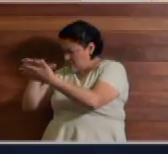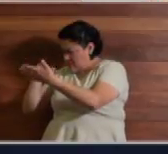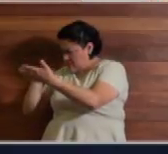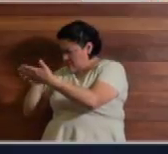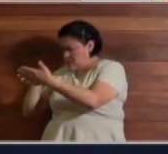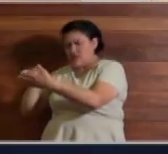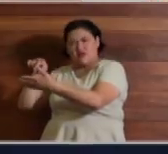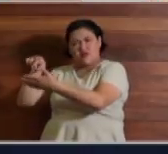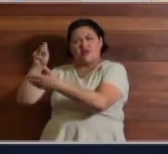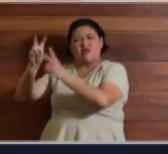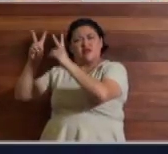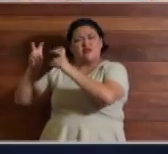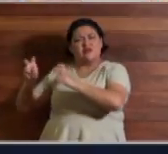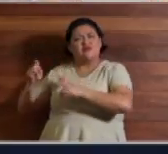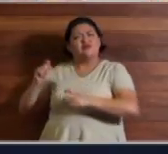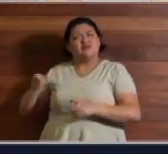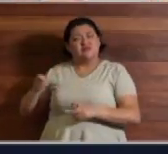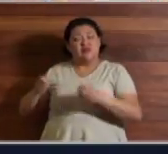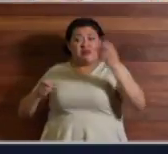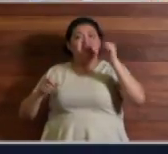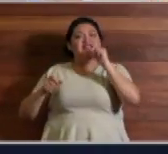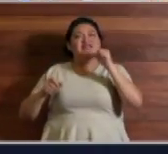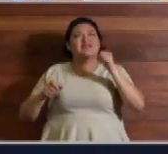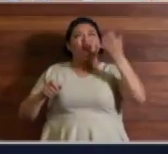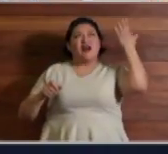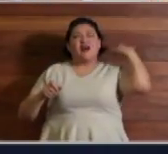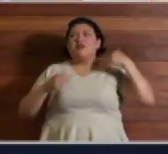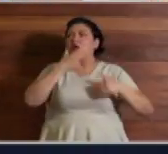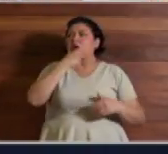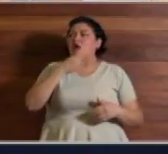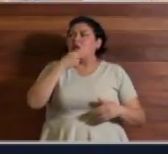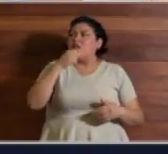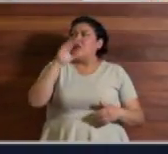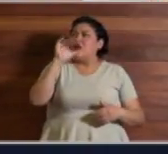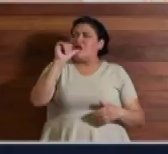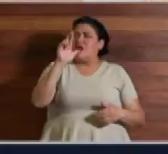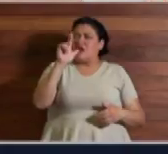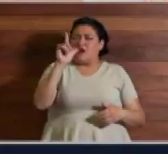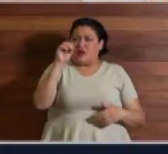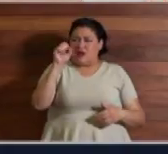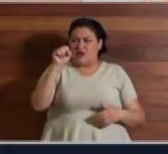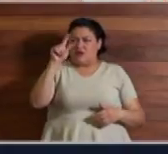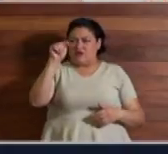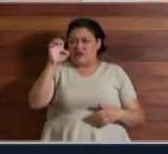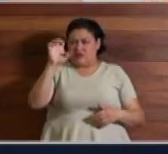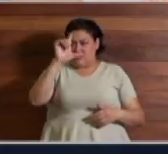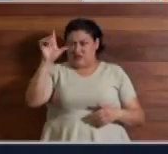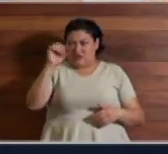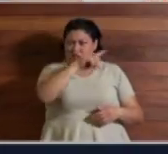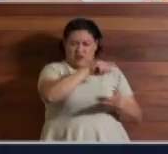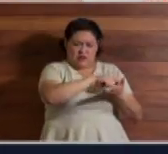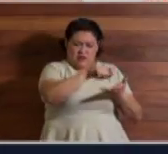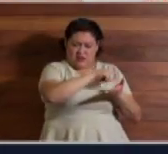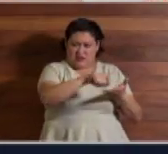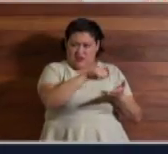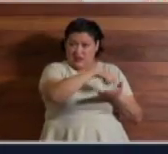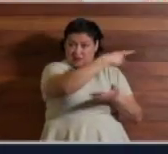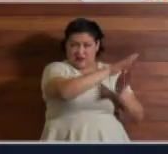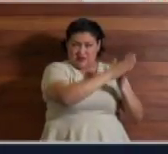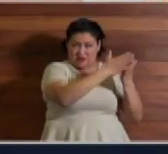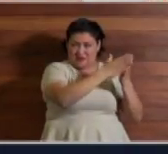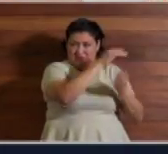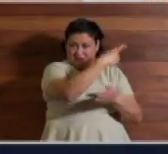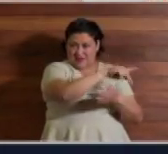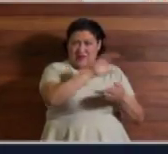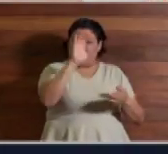muestra lo que Carlos Tello sostuvo en otro libro, Las finanzas públicas en la época neoliberal, un libro de Colmes que se llama Grandes problemas